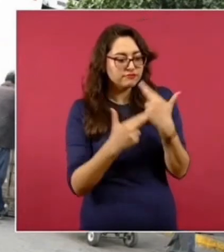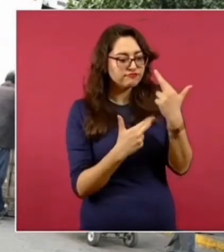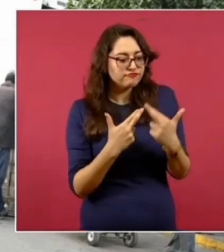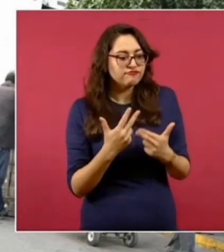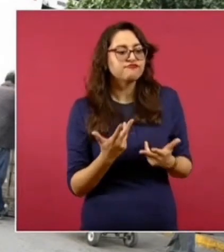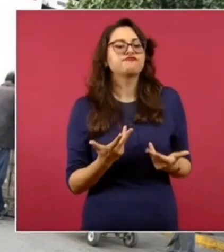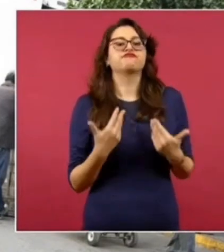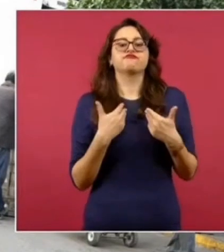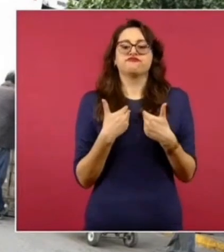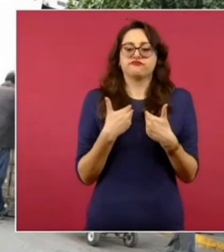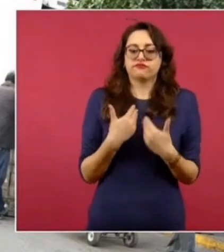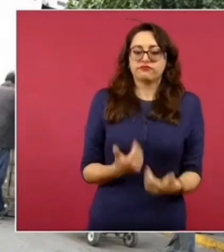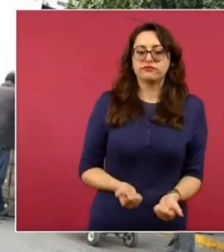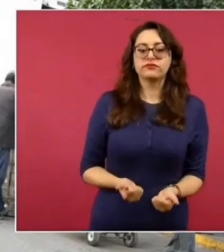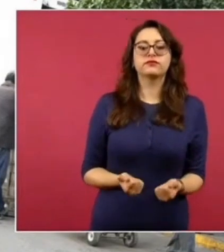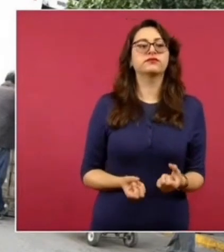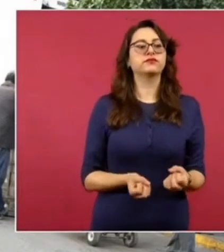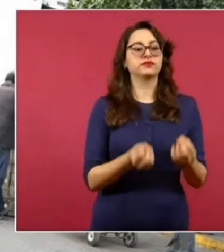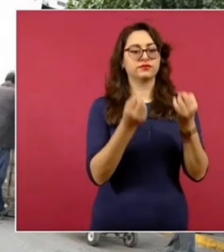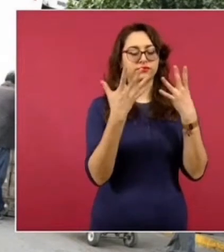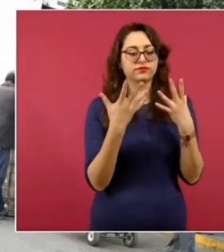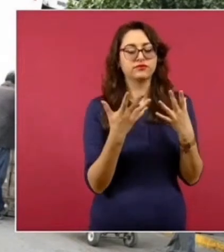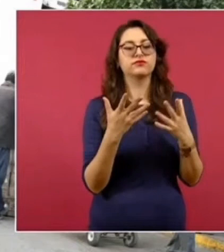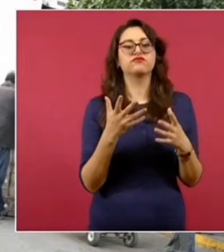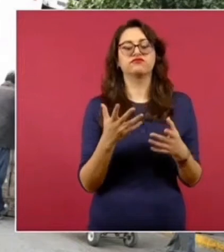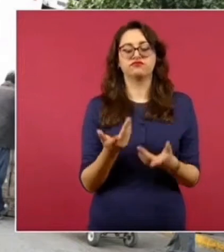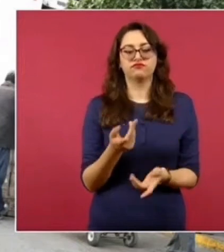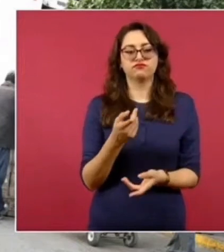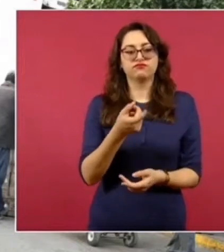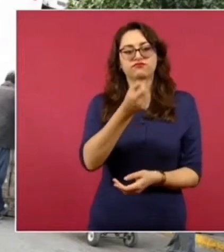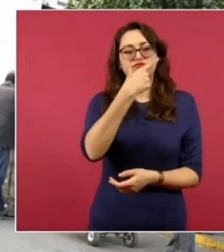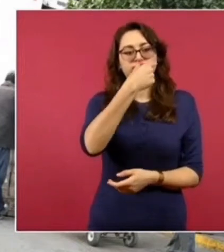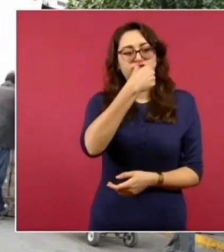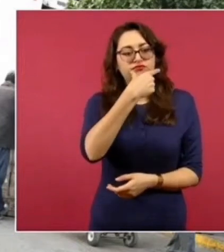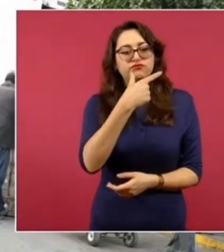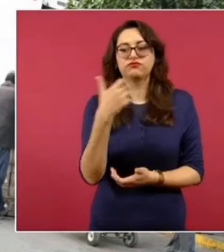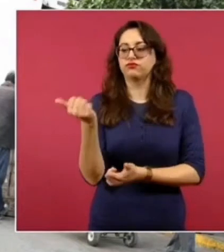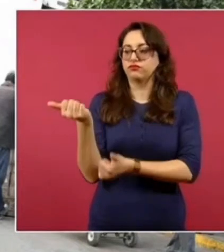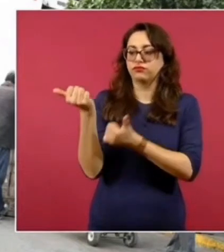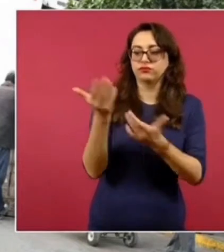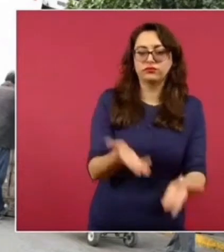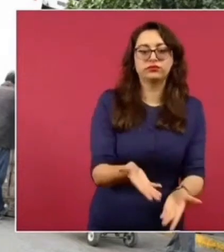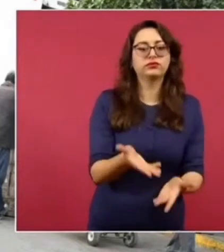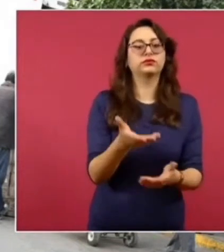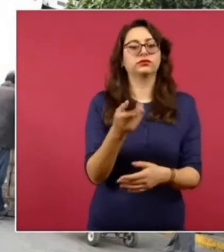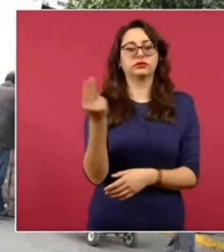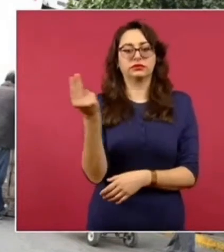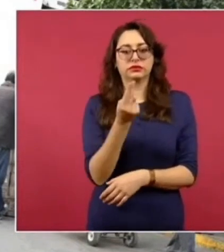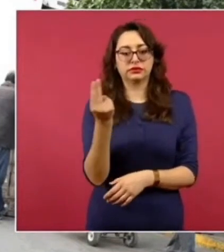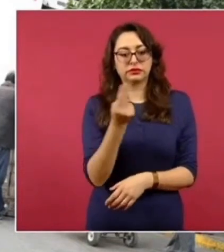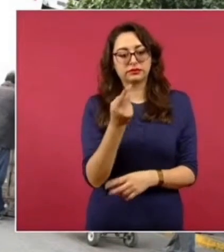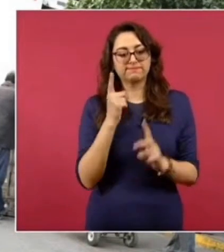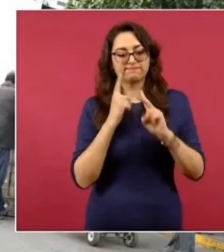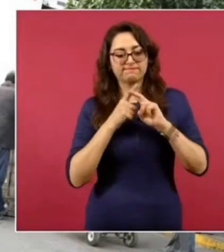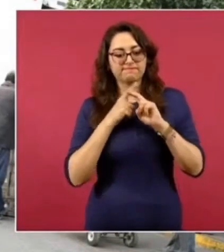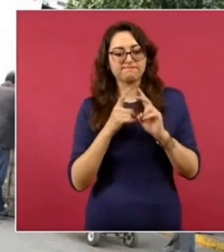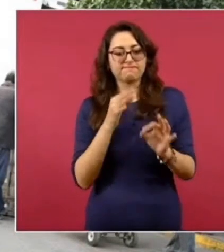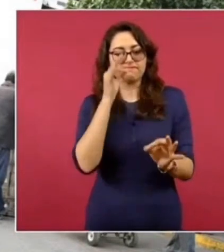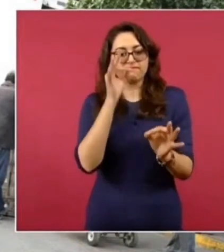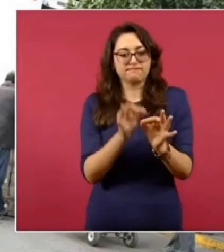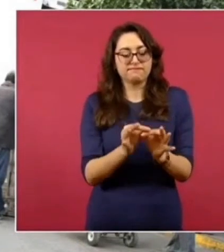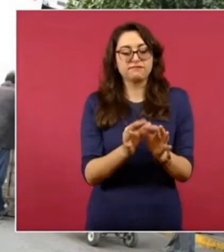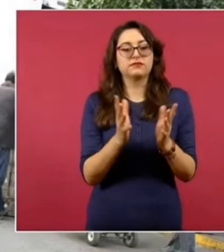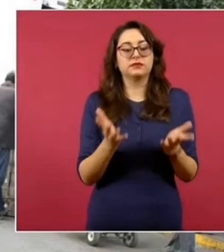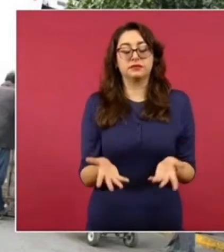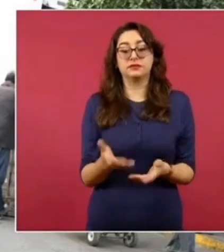atiende cada una de las unidades para poder estimar una demanda con mucho mayor exactitud. Es un modelo con más de